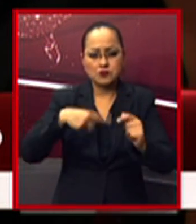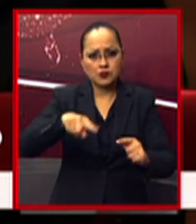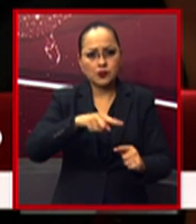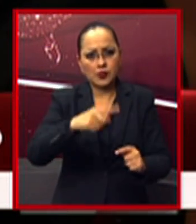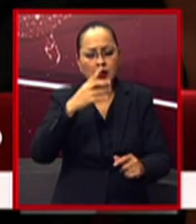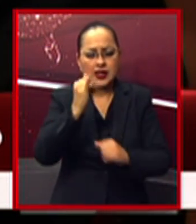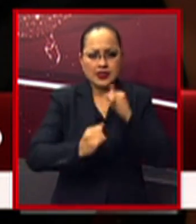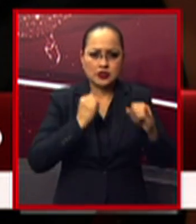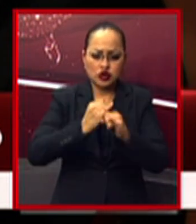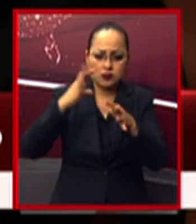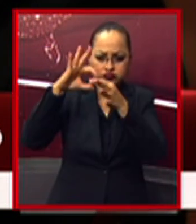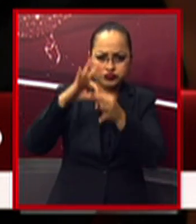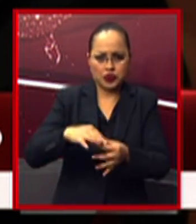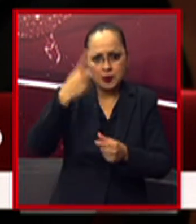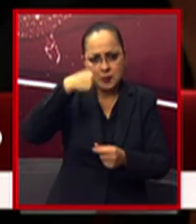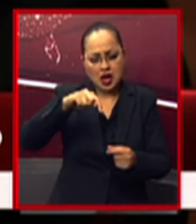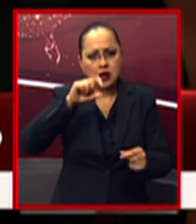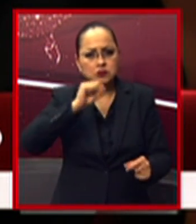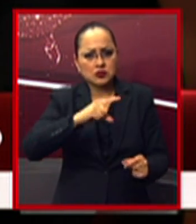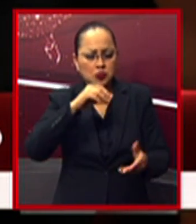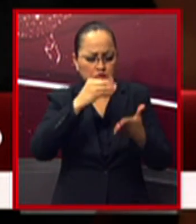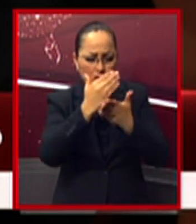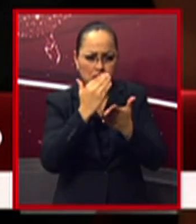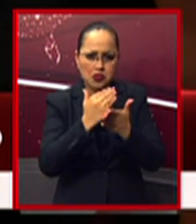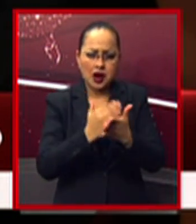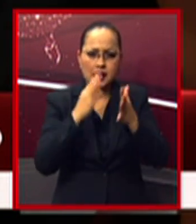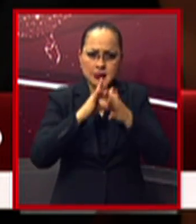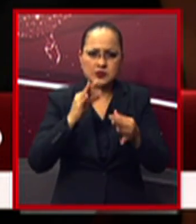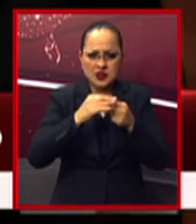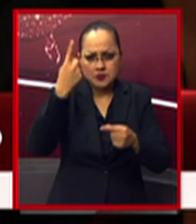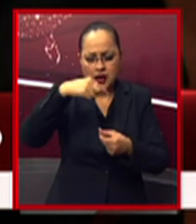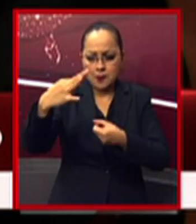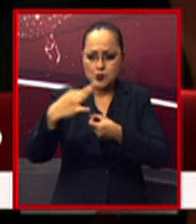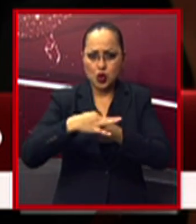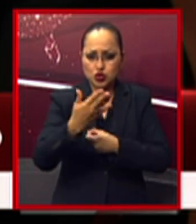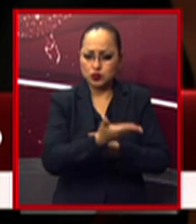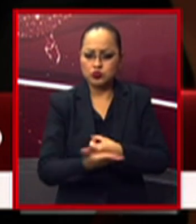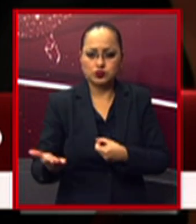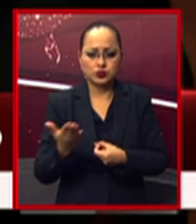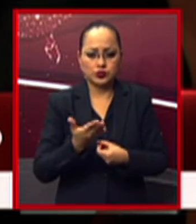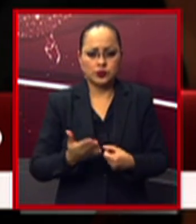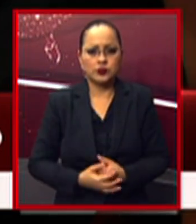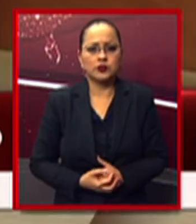instrumentos internacionales como parte de su argumentación para solicitar el voto del Pleno.